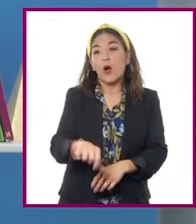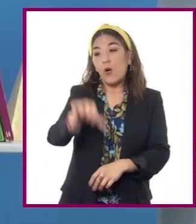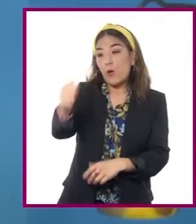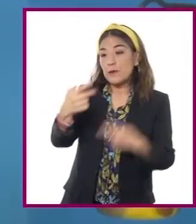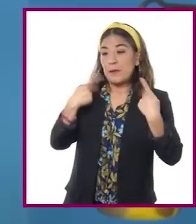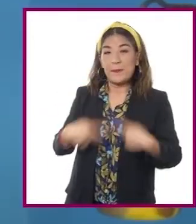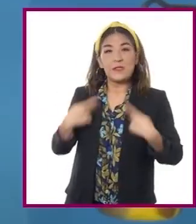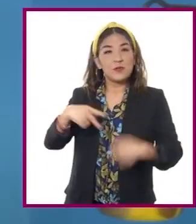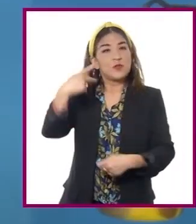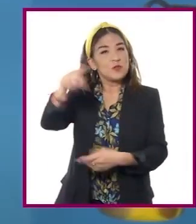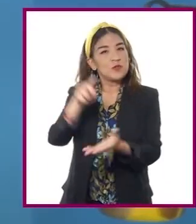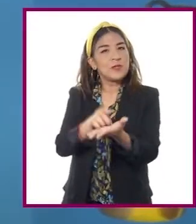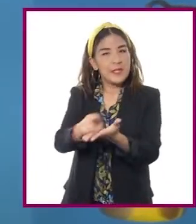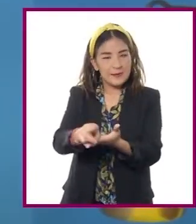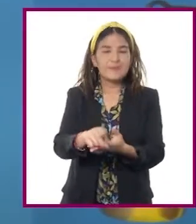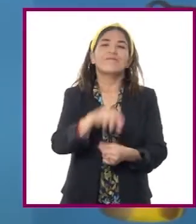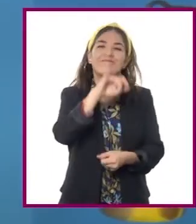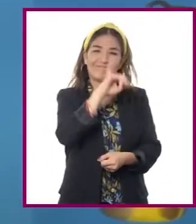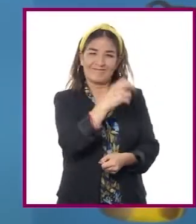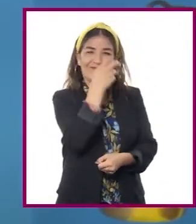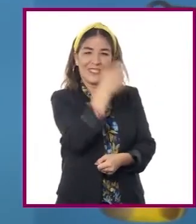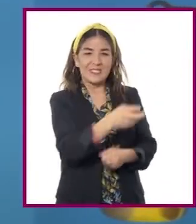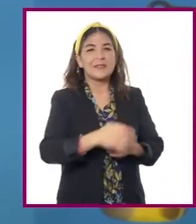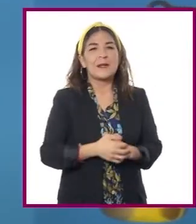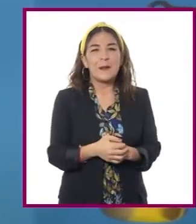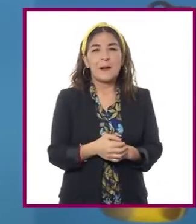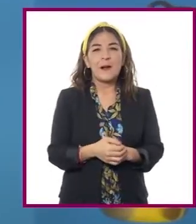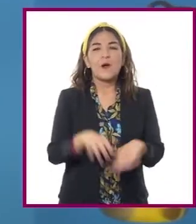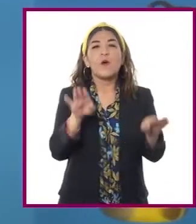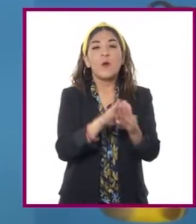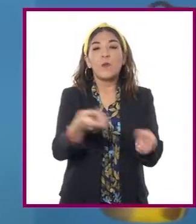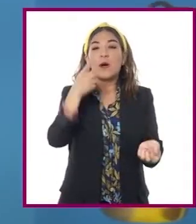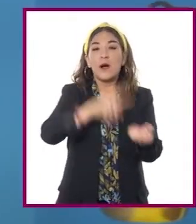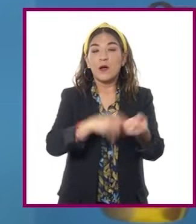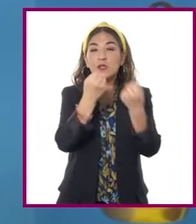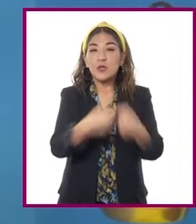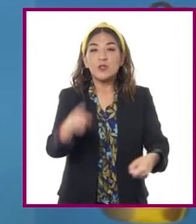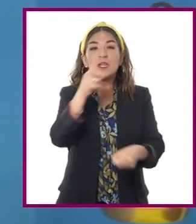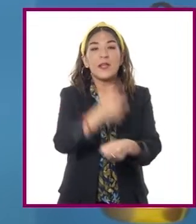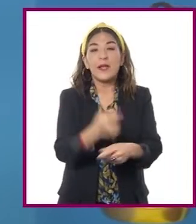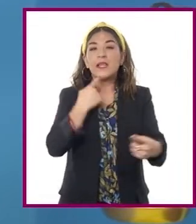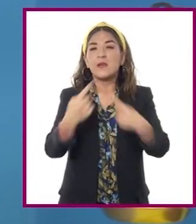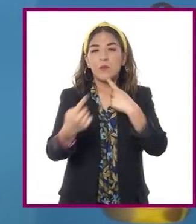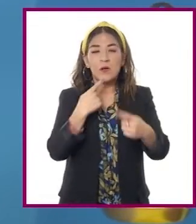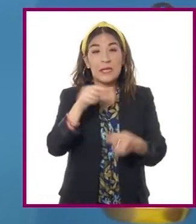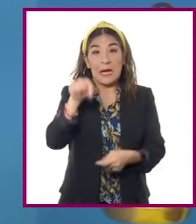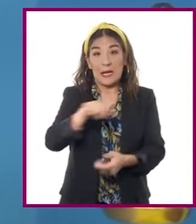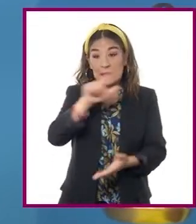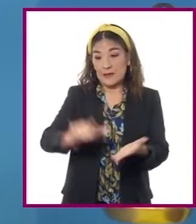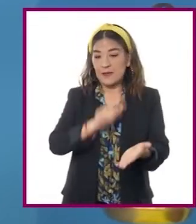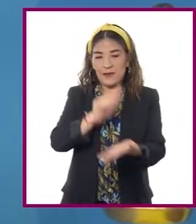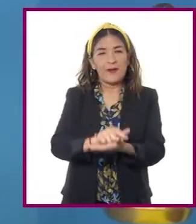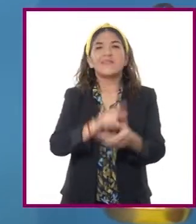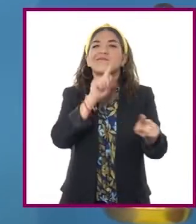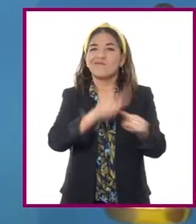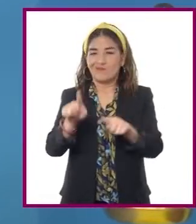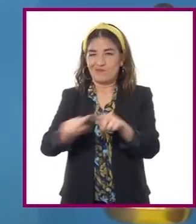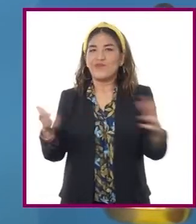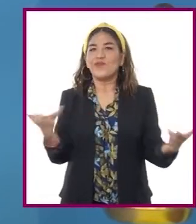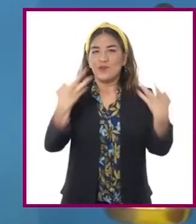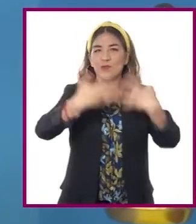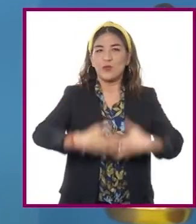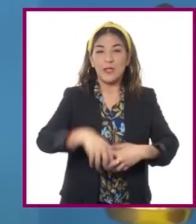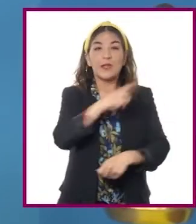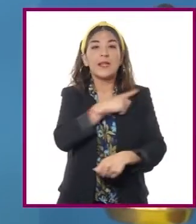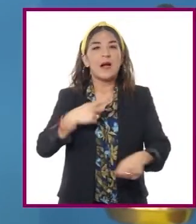demás? Así es. En una sociedad democrática, las leyes cumplen varias funciones: proteger los